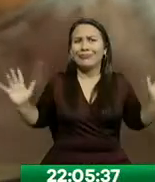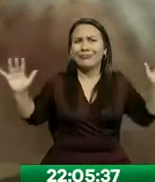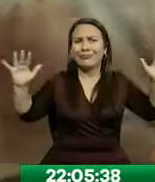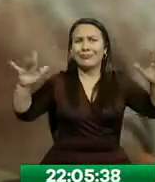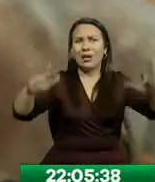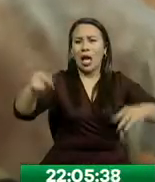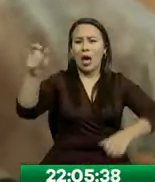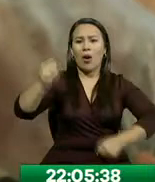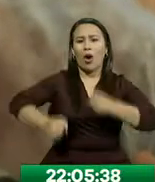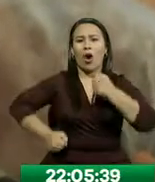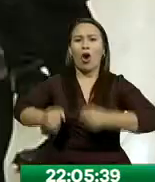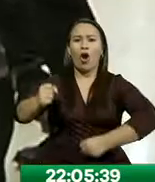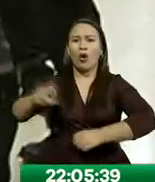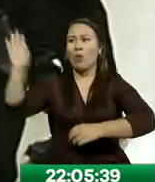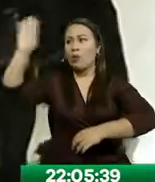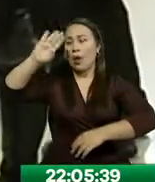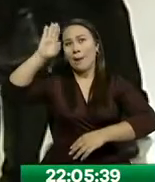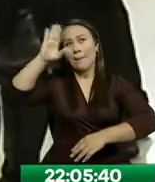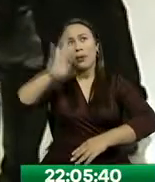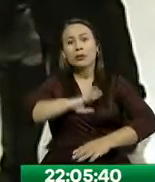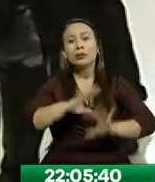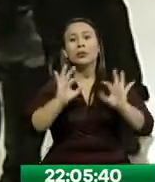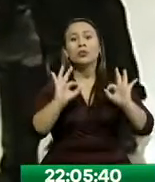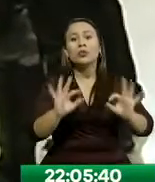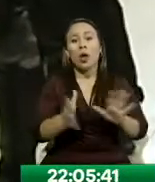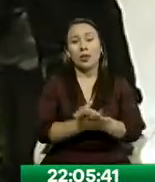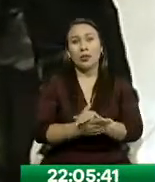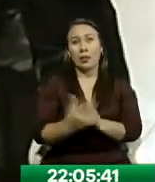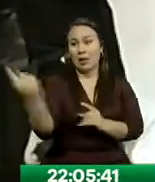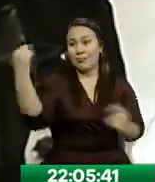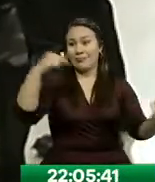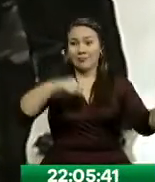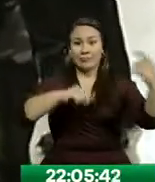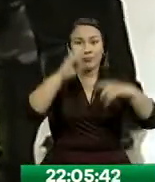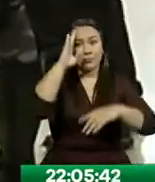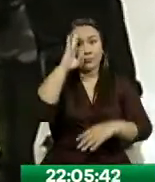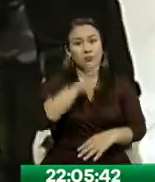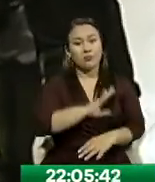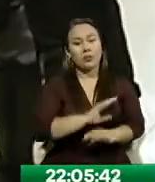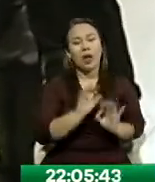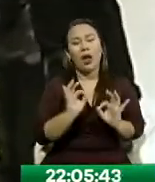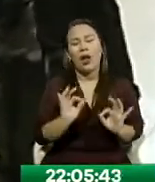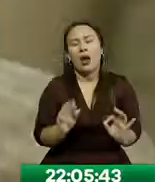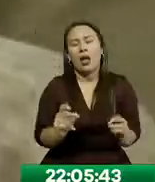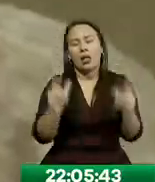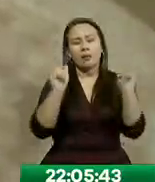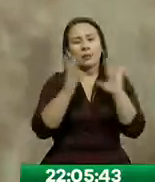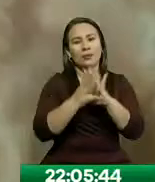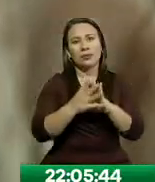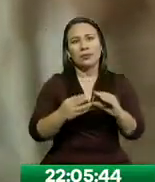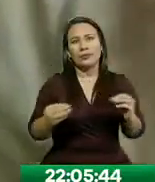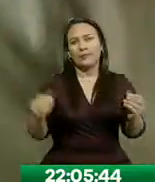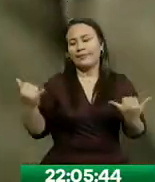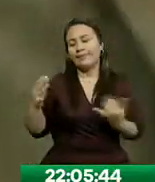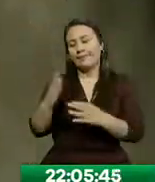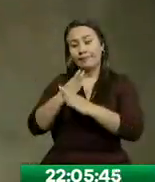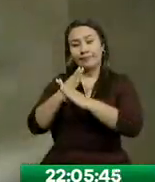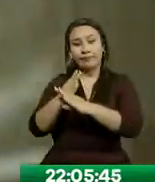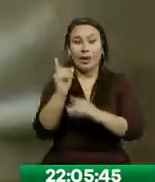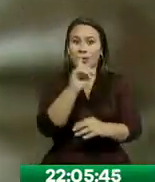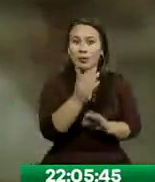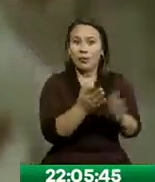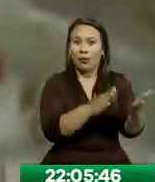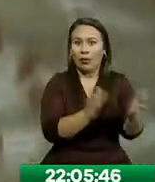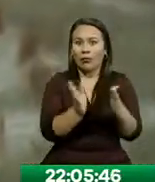salió a la carrera a buscar a la policía. Por fortuna, la presencia de los uniformados fue inmediata y así se evitó que el